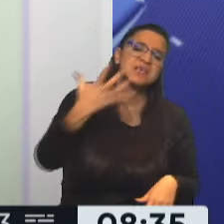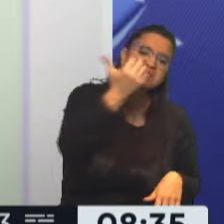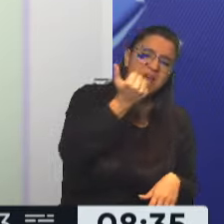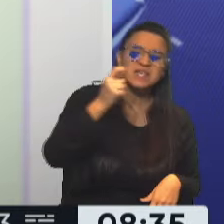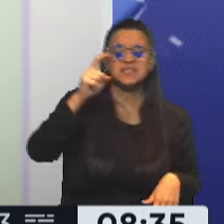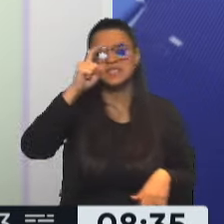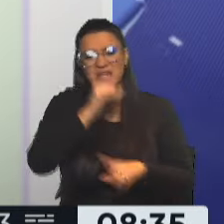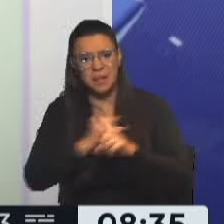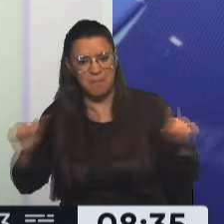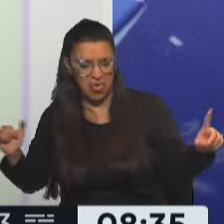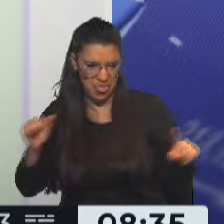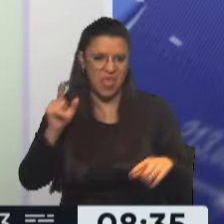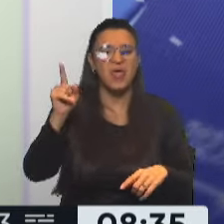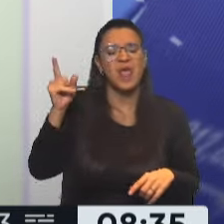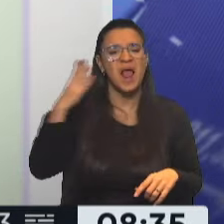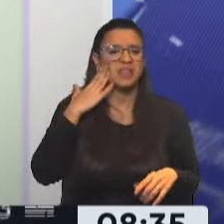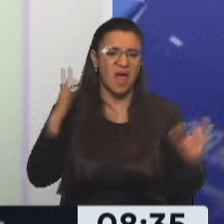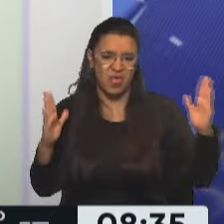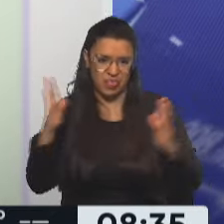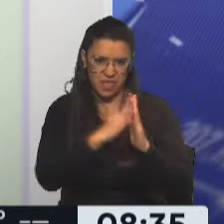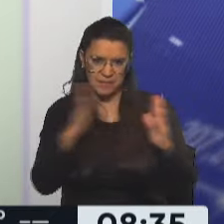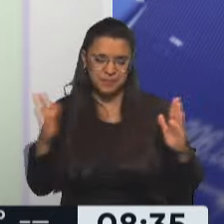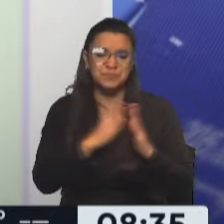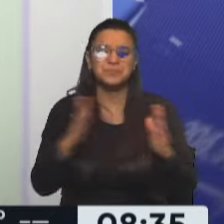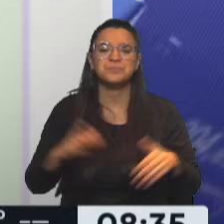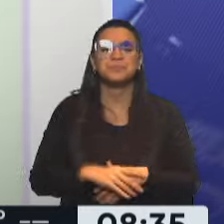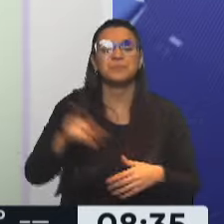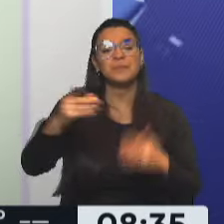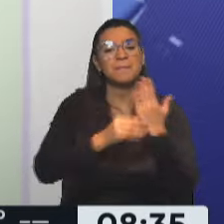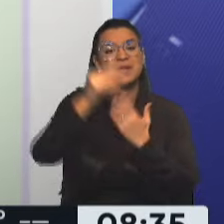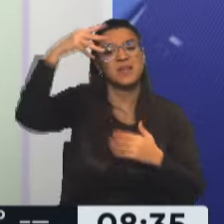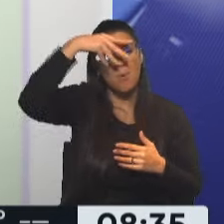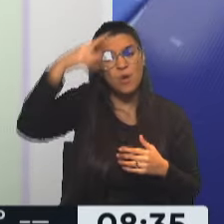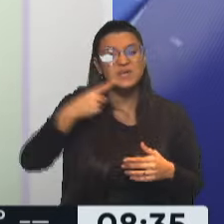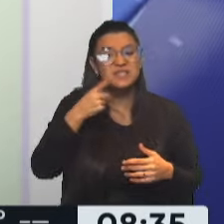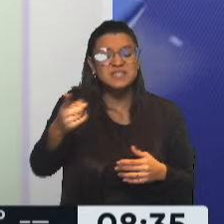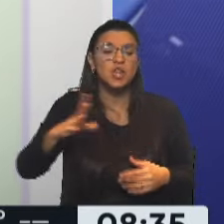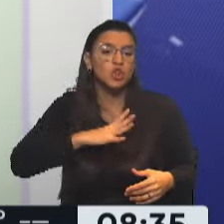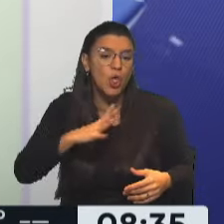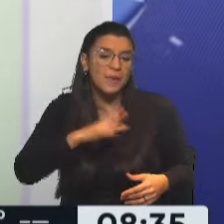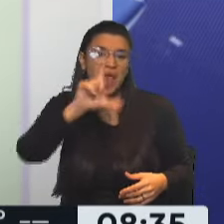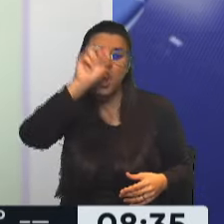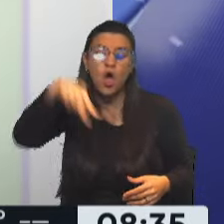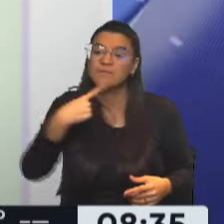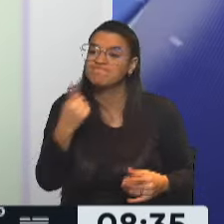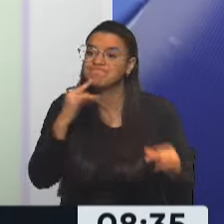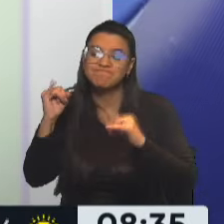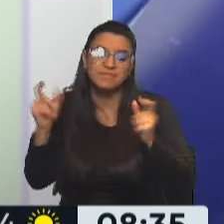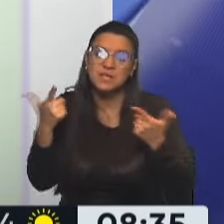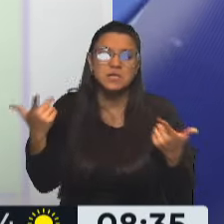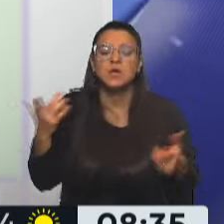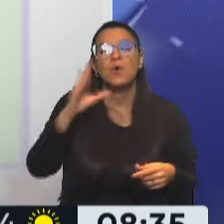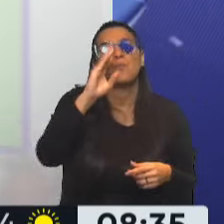horas por la red de derechos del niño y los adolescentes la ministra bullrich afirmó que todavía no hay datos de loan burlando cuestionó la